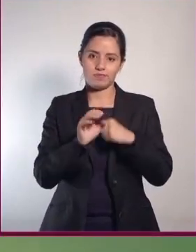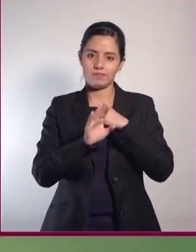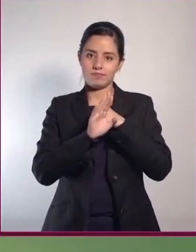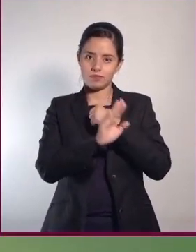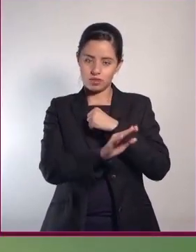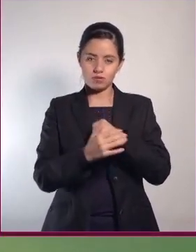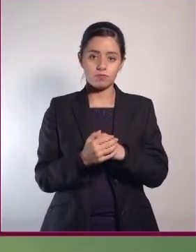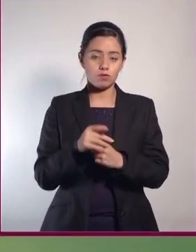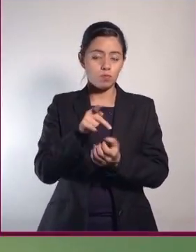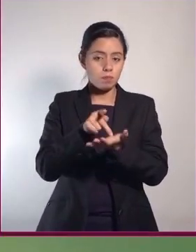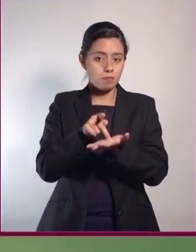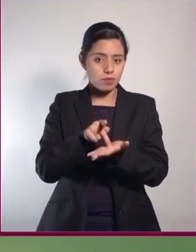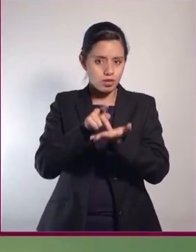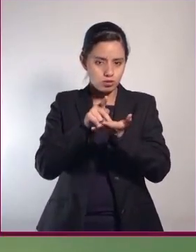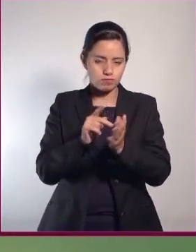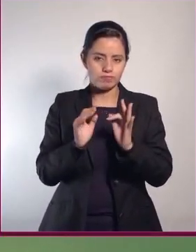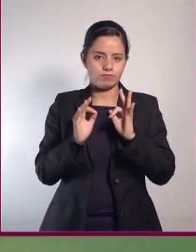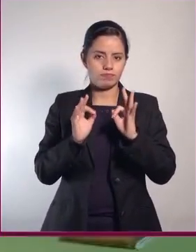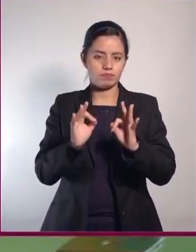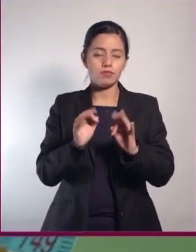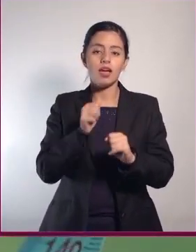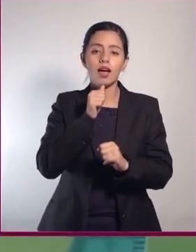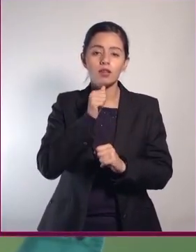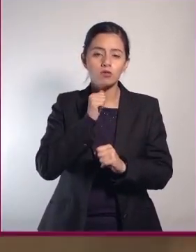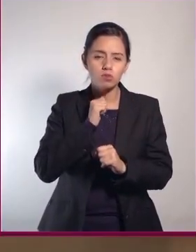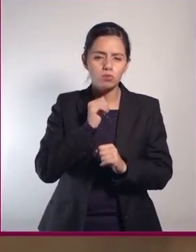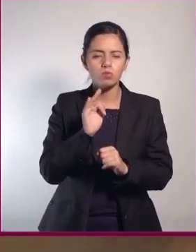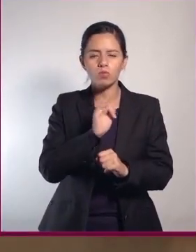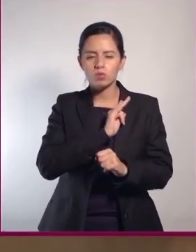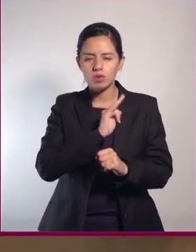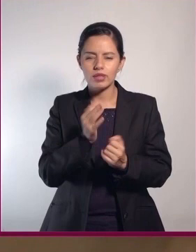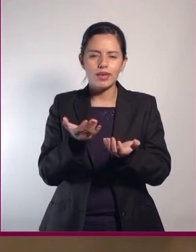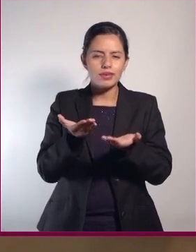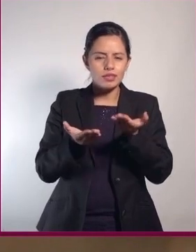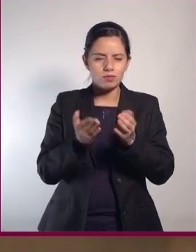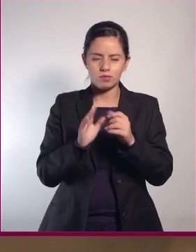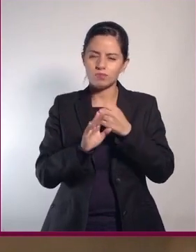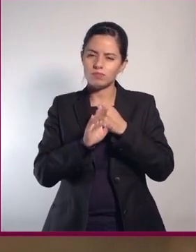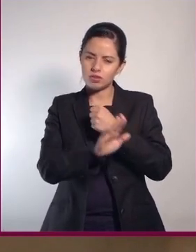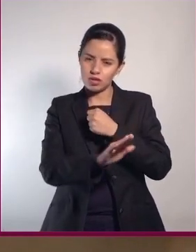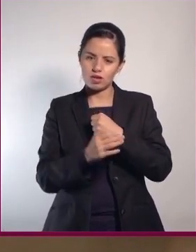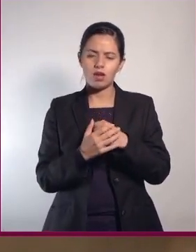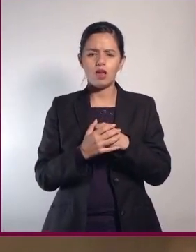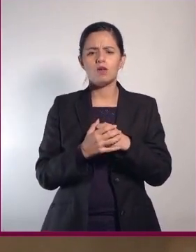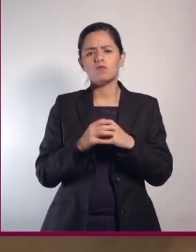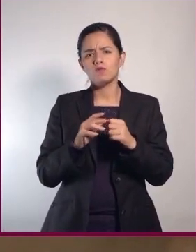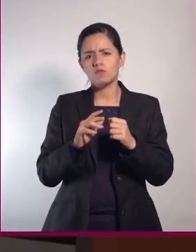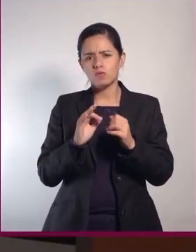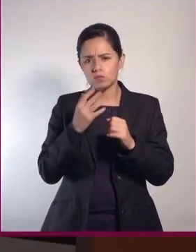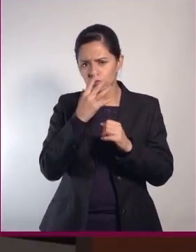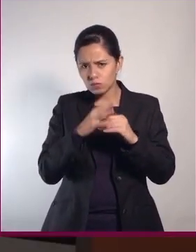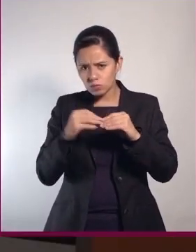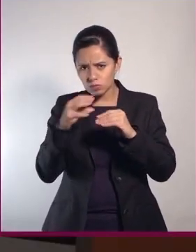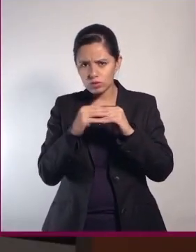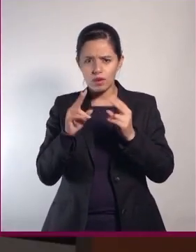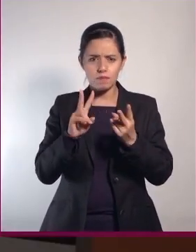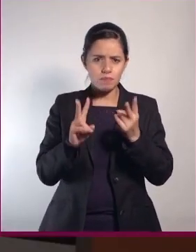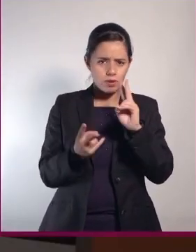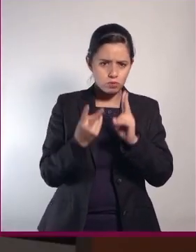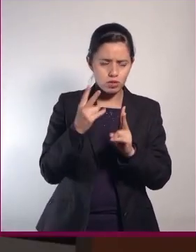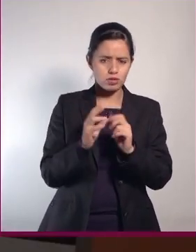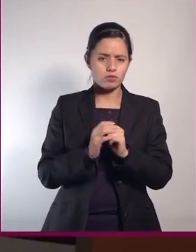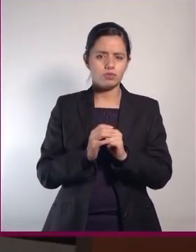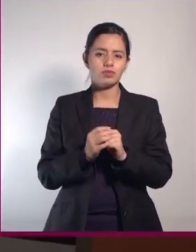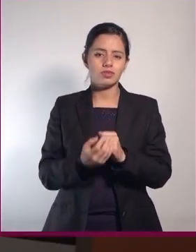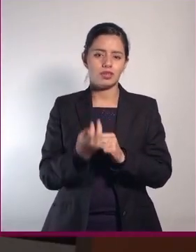peso ideal, el alcohol también evitarlo en lo posible, la dieta rica en frutas, verduras, protegerse de enfermedad